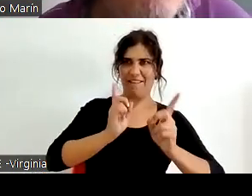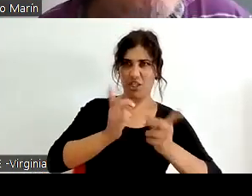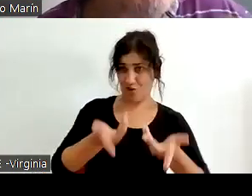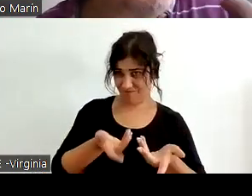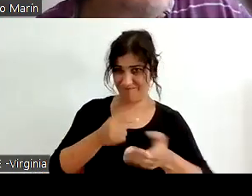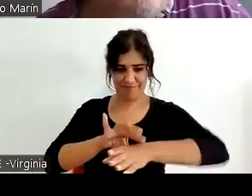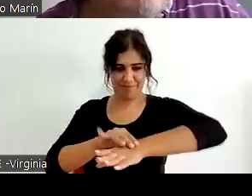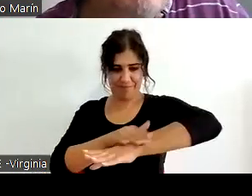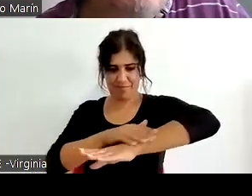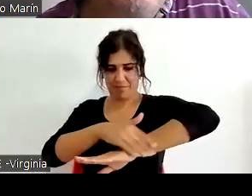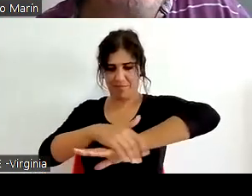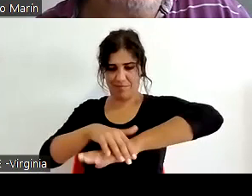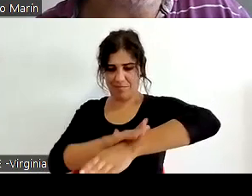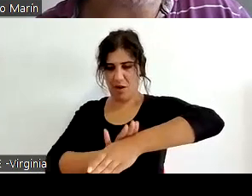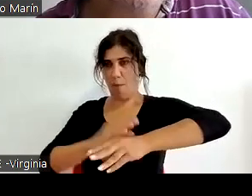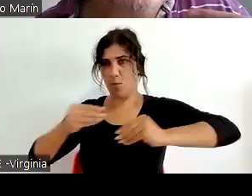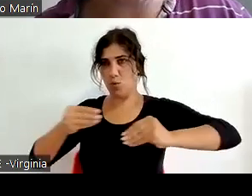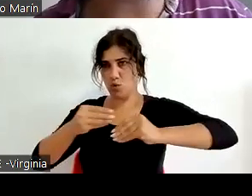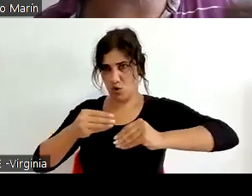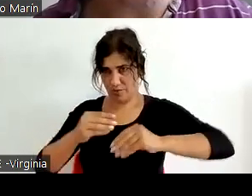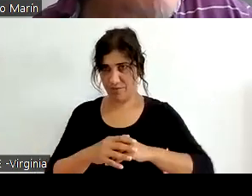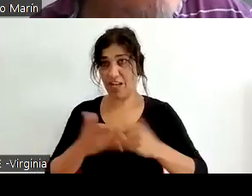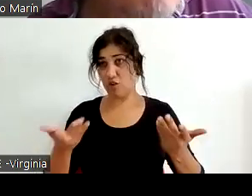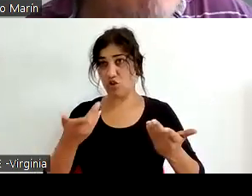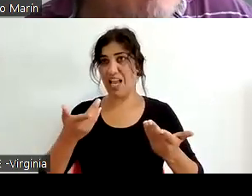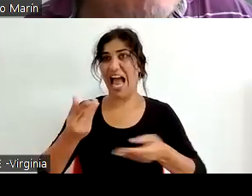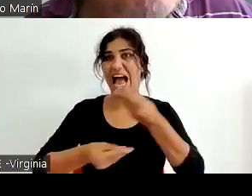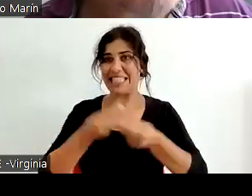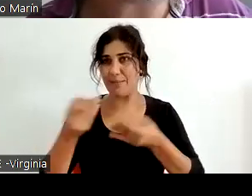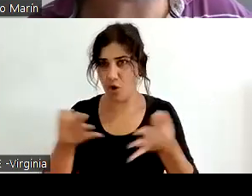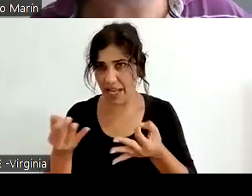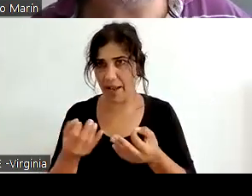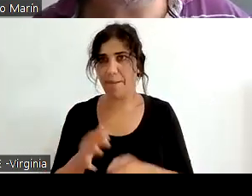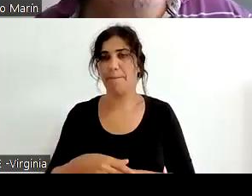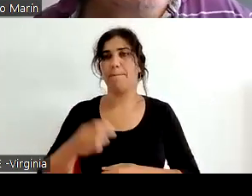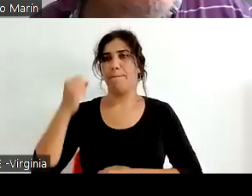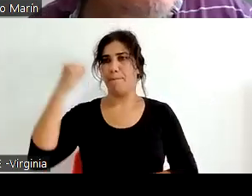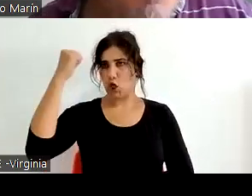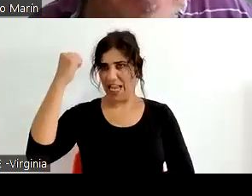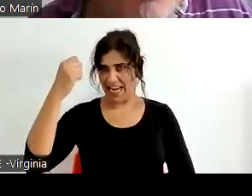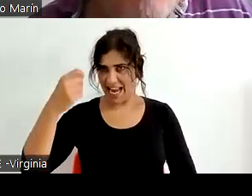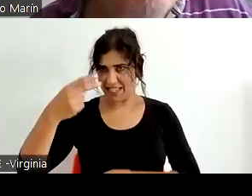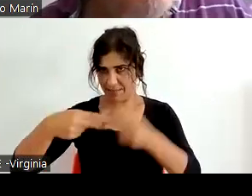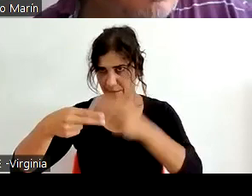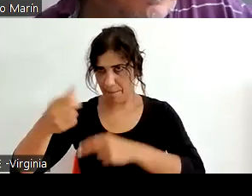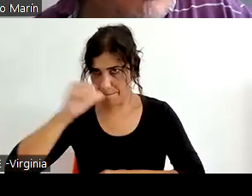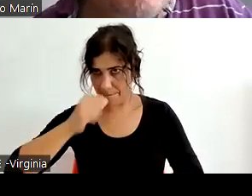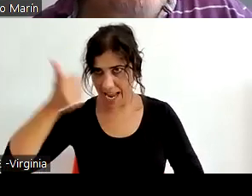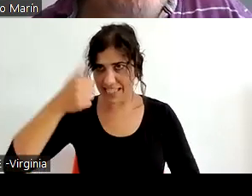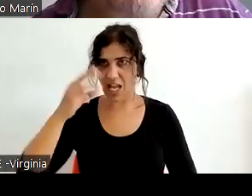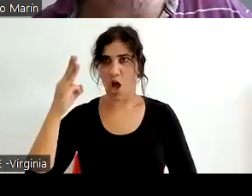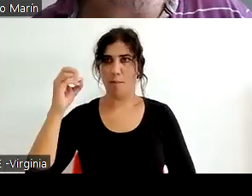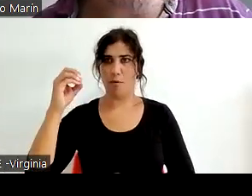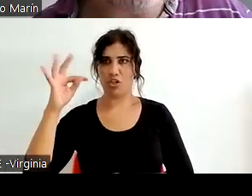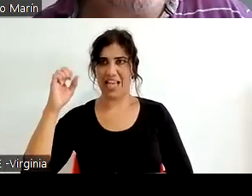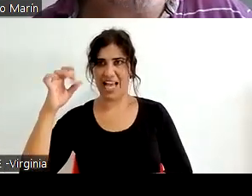para ello lo que podemos hacer es aportar una mayor cantidad de proteína, de potasio. Lo encontramos